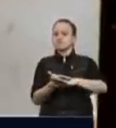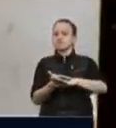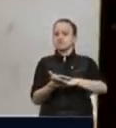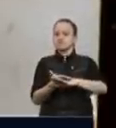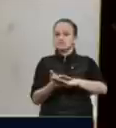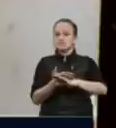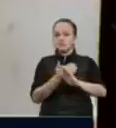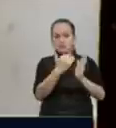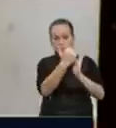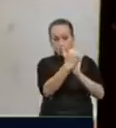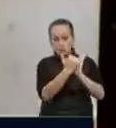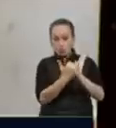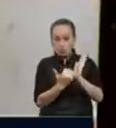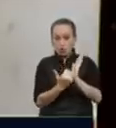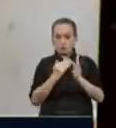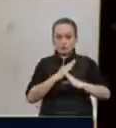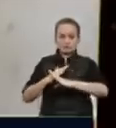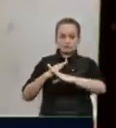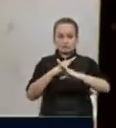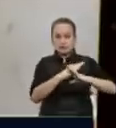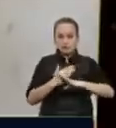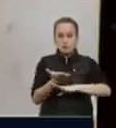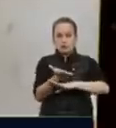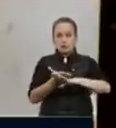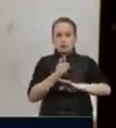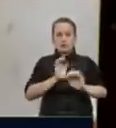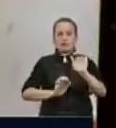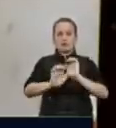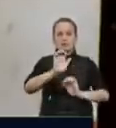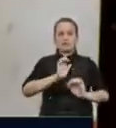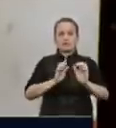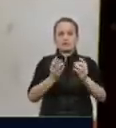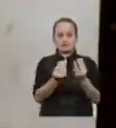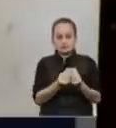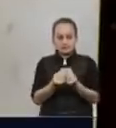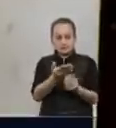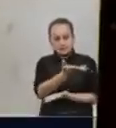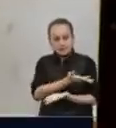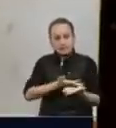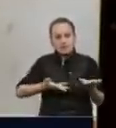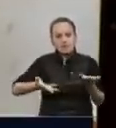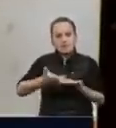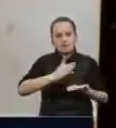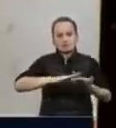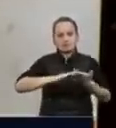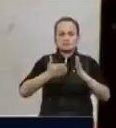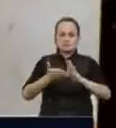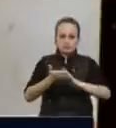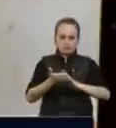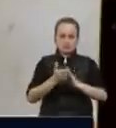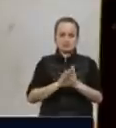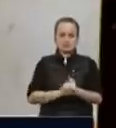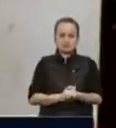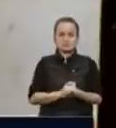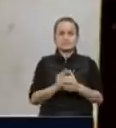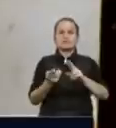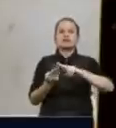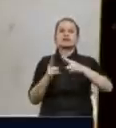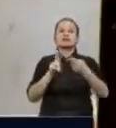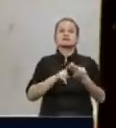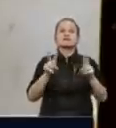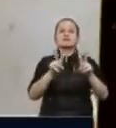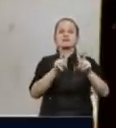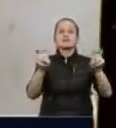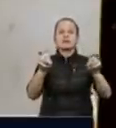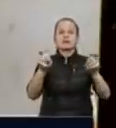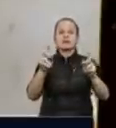verdadera política de seguridad, defensa y convivencia, que tiene que ver con el tema